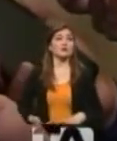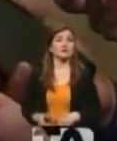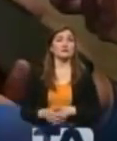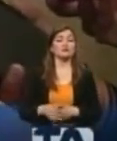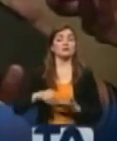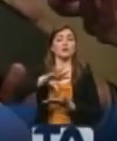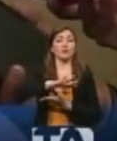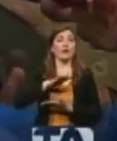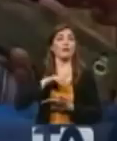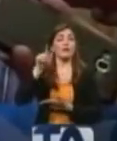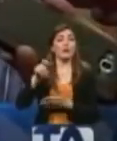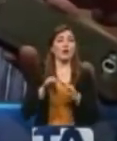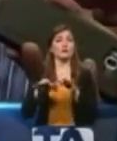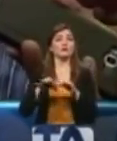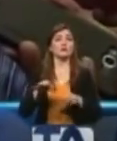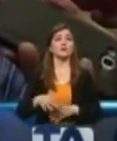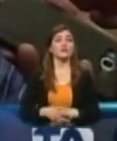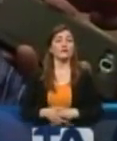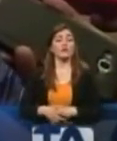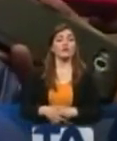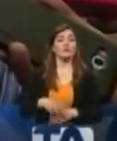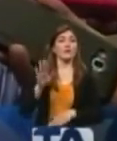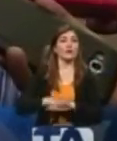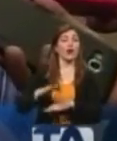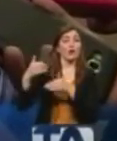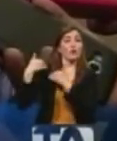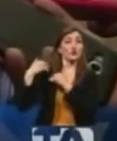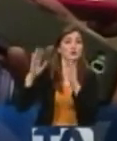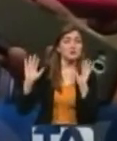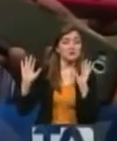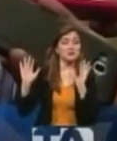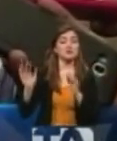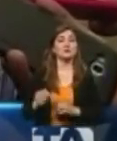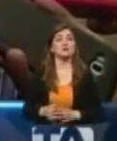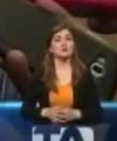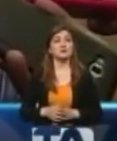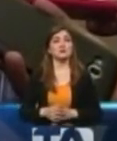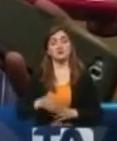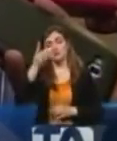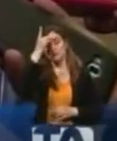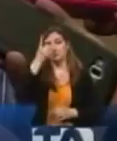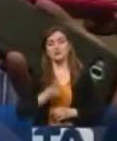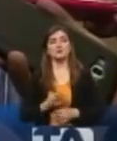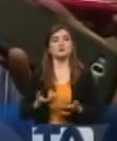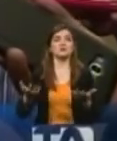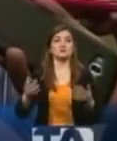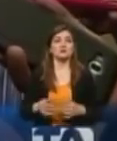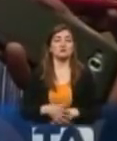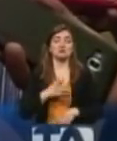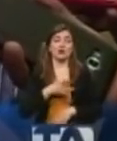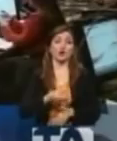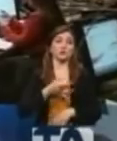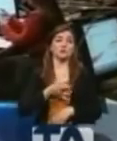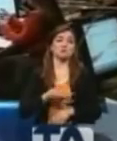Asamblea den una explicación. Si hay responsabilidad, pues a veces hay que tomar decisiones que nos duelen